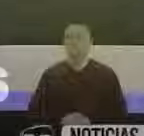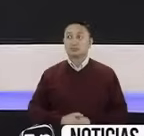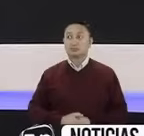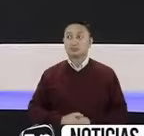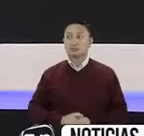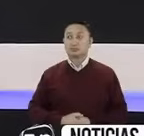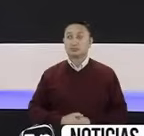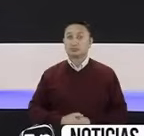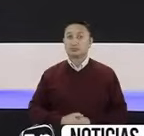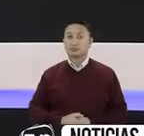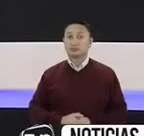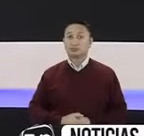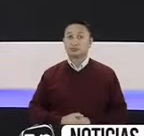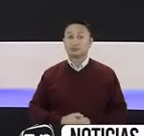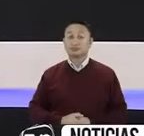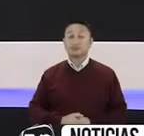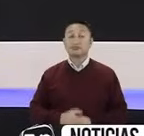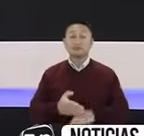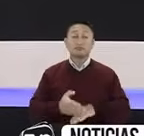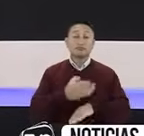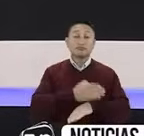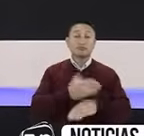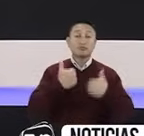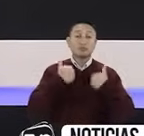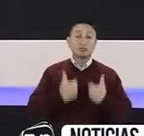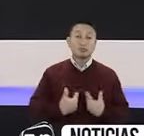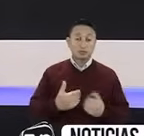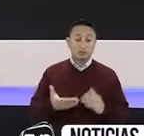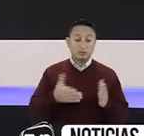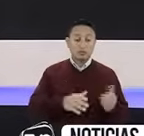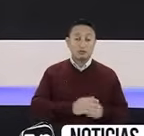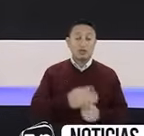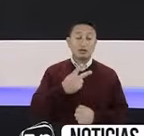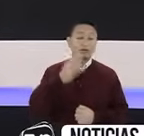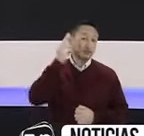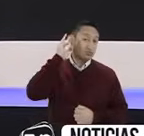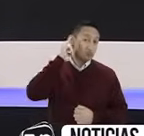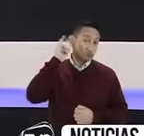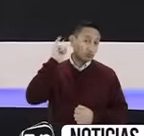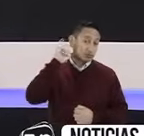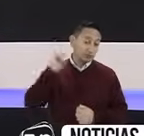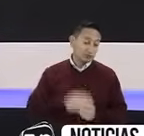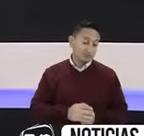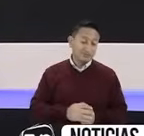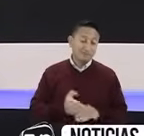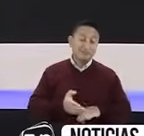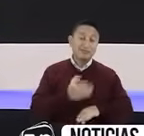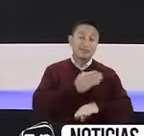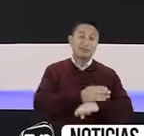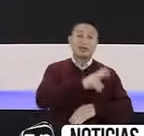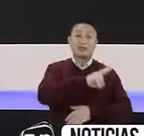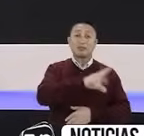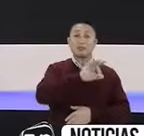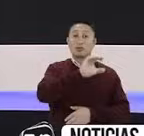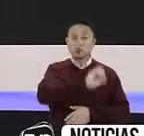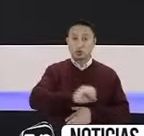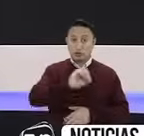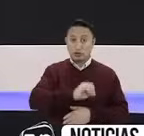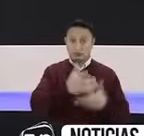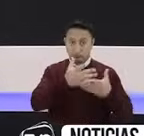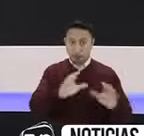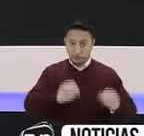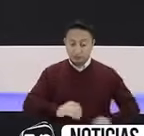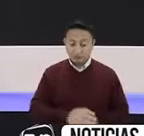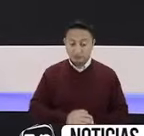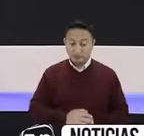Las tareas de rescate de los cuerpos sin vida de las 2 pequeñas niñas desaparecidas el pasado 29 de octubre se realizaron en la